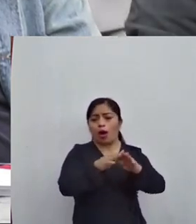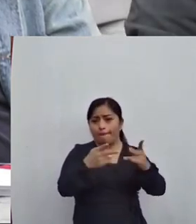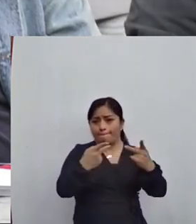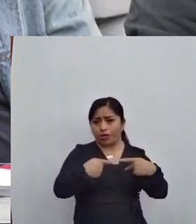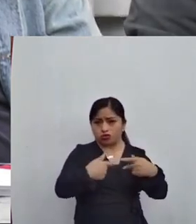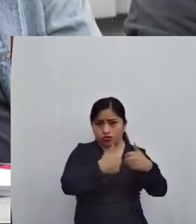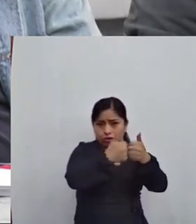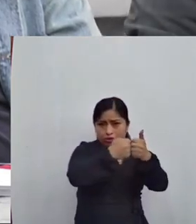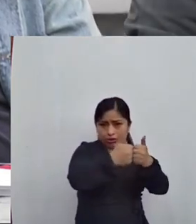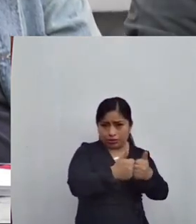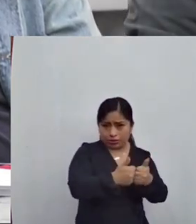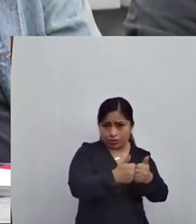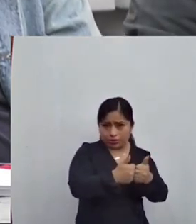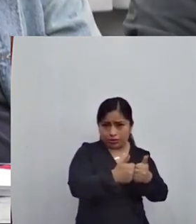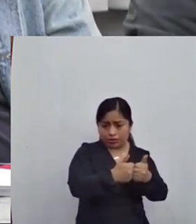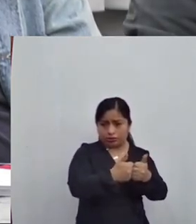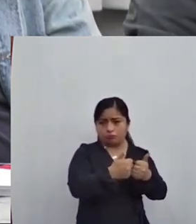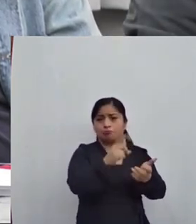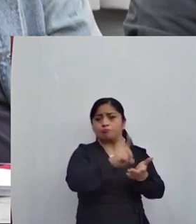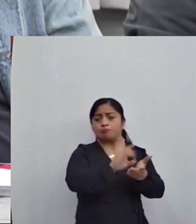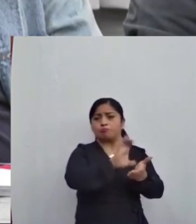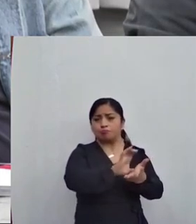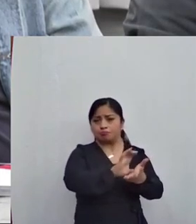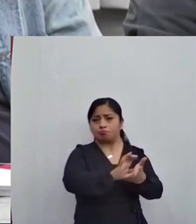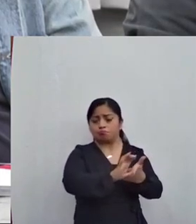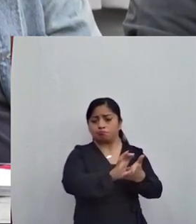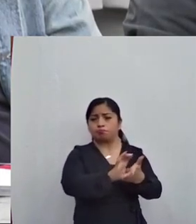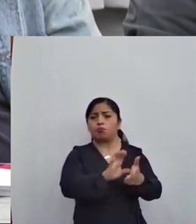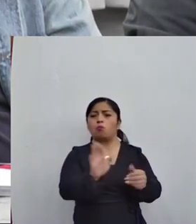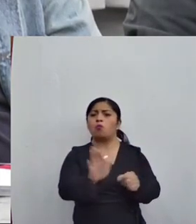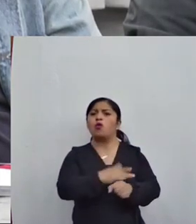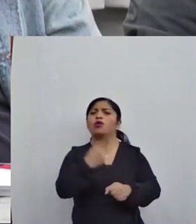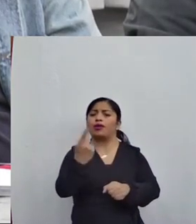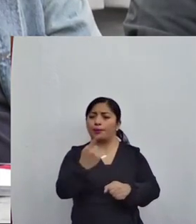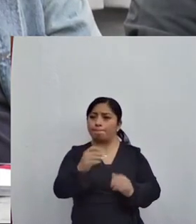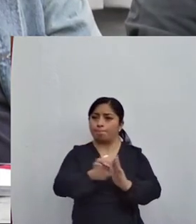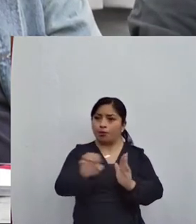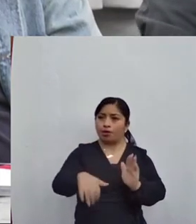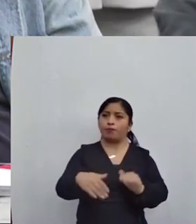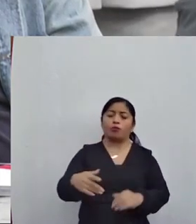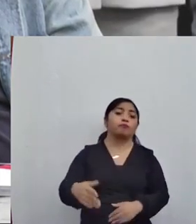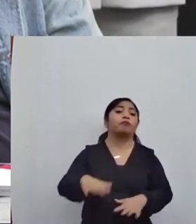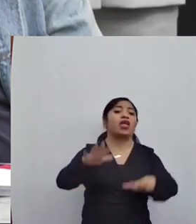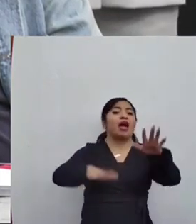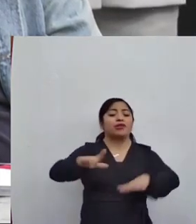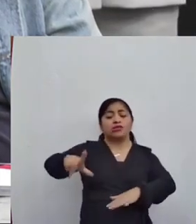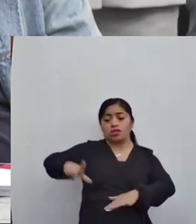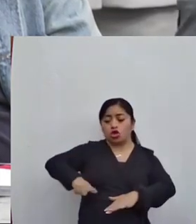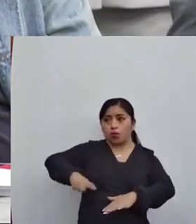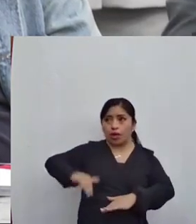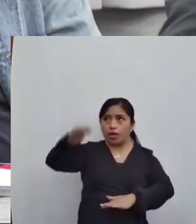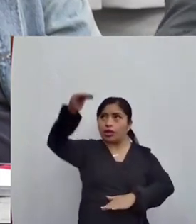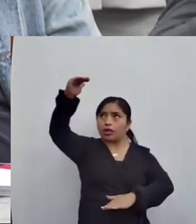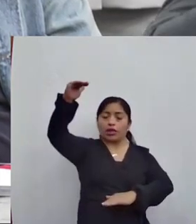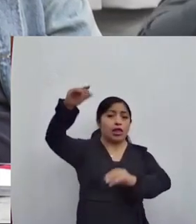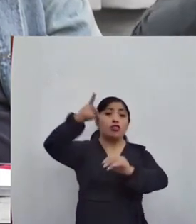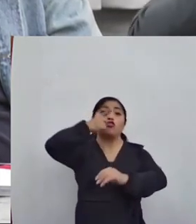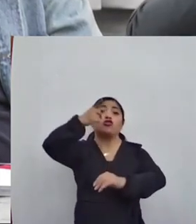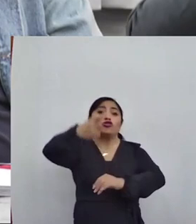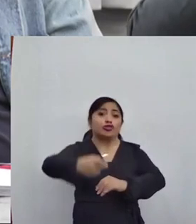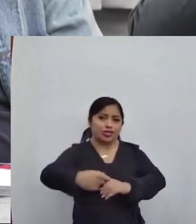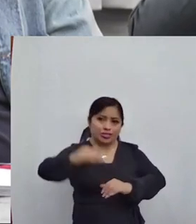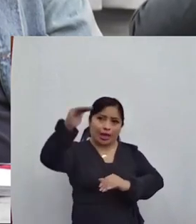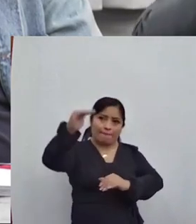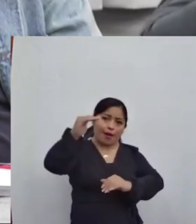con discapacidad. ¿Por qué? Porque desde arriba a veces nos plantean que